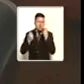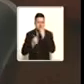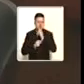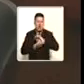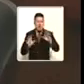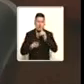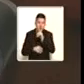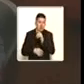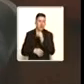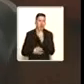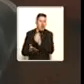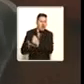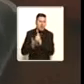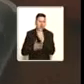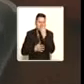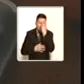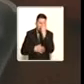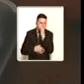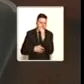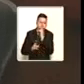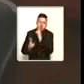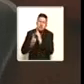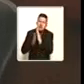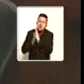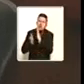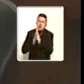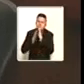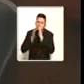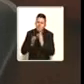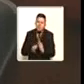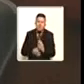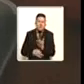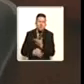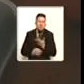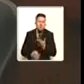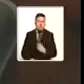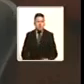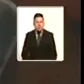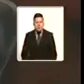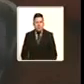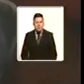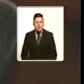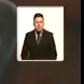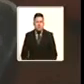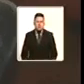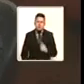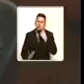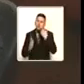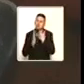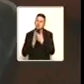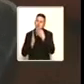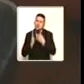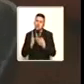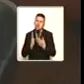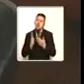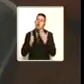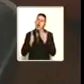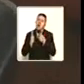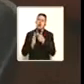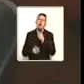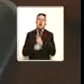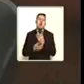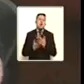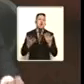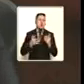narcotráfico, ¿por qué no estamos teniendo información realmente factual que nos permita establecer